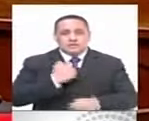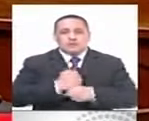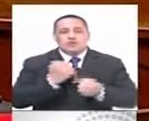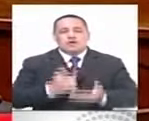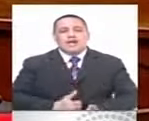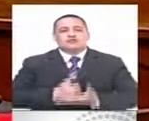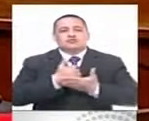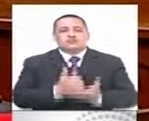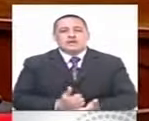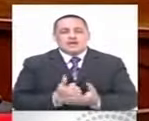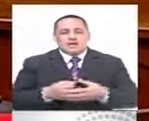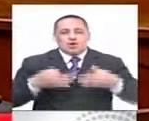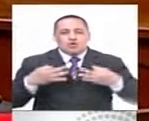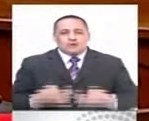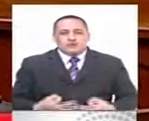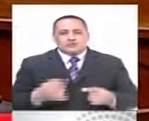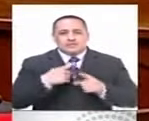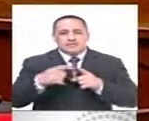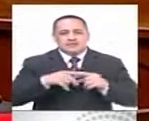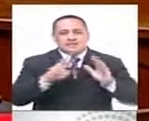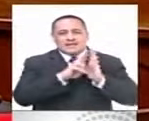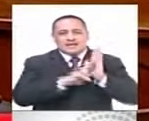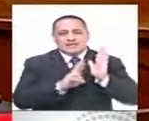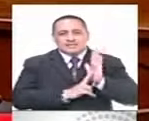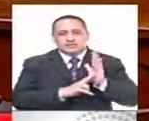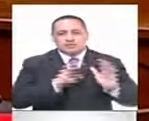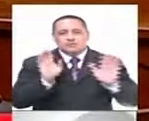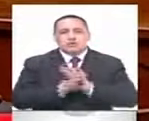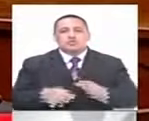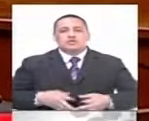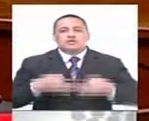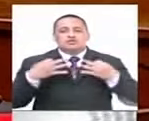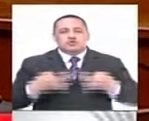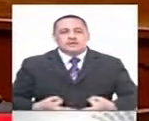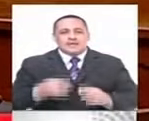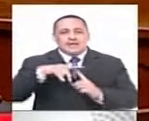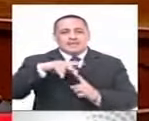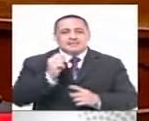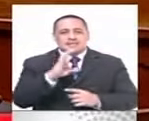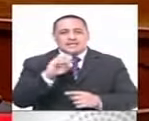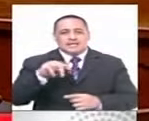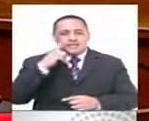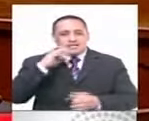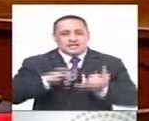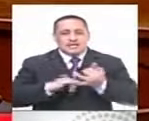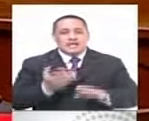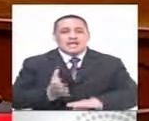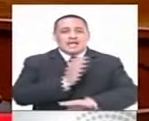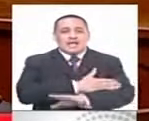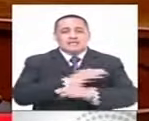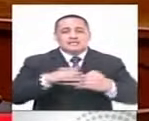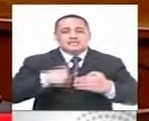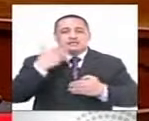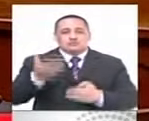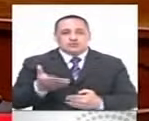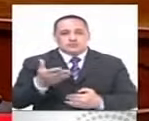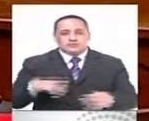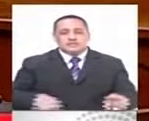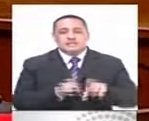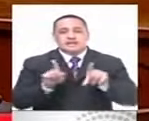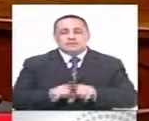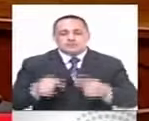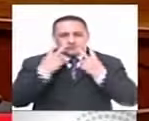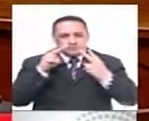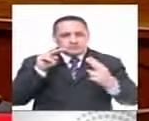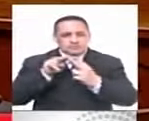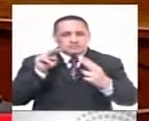la corroboración de los requisitos de idoneidad técnica de manera previa y posterior e